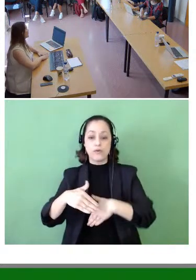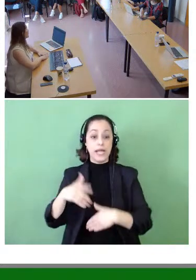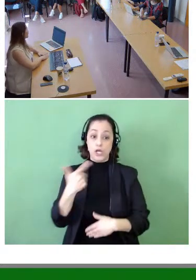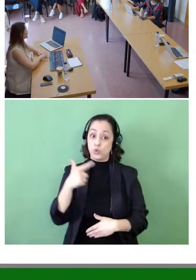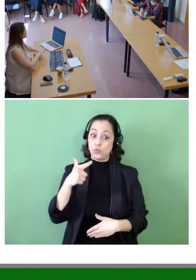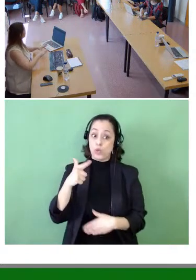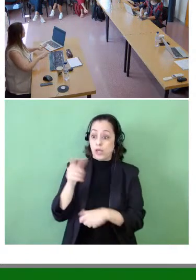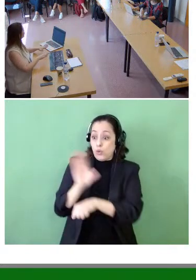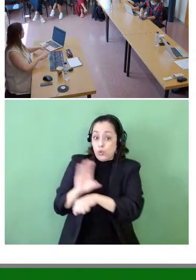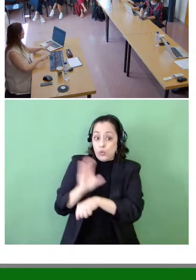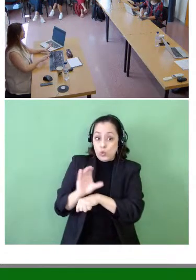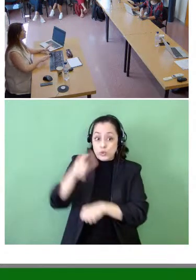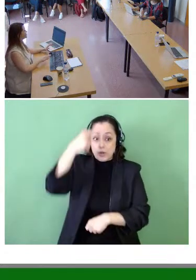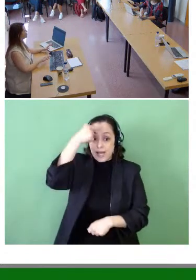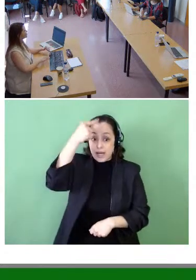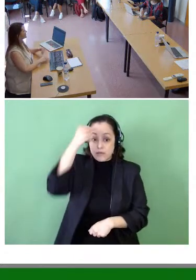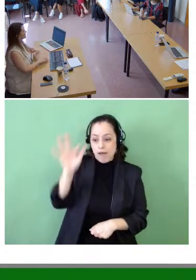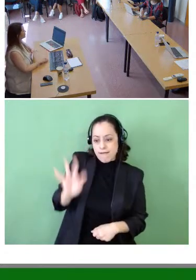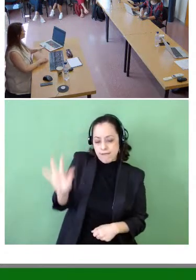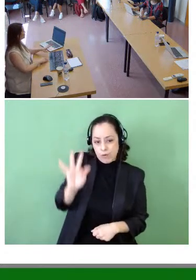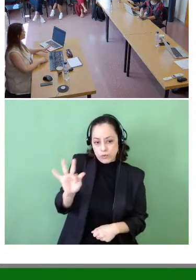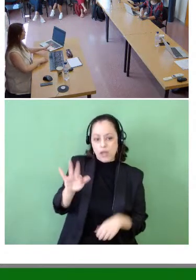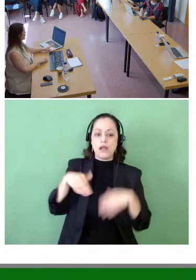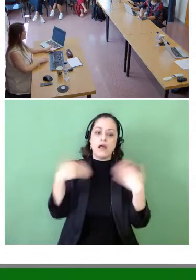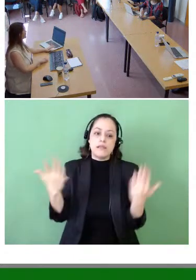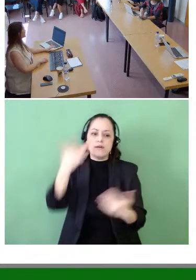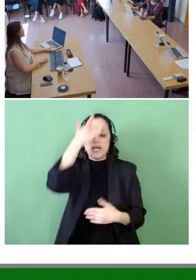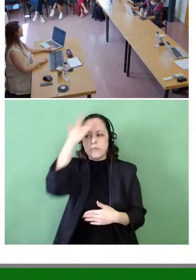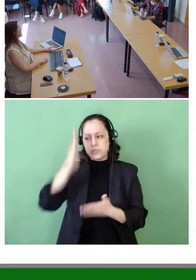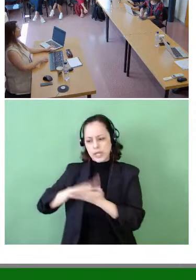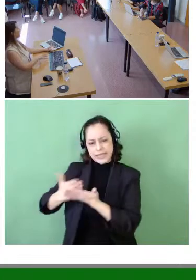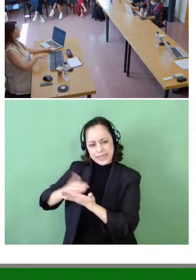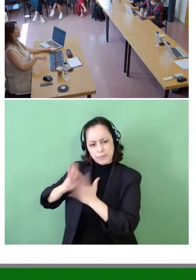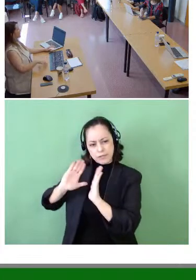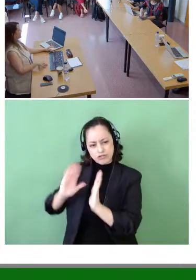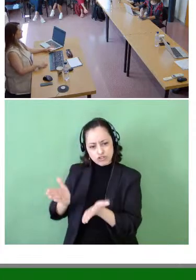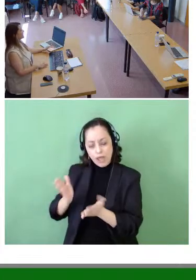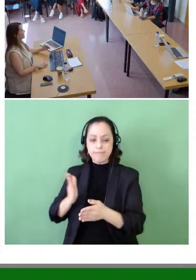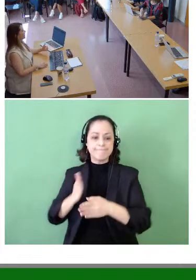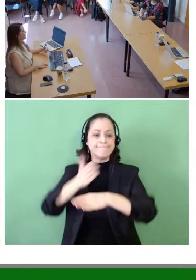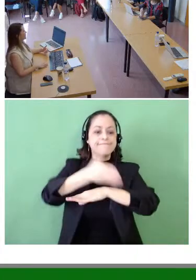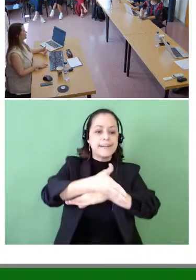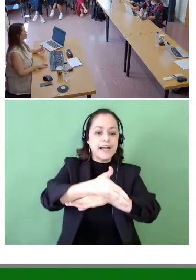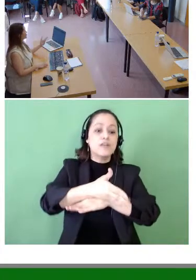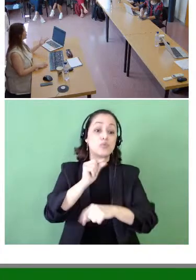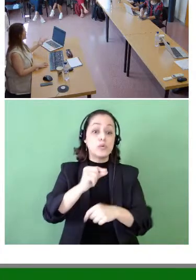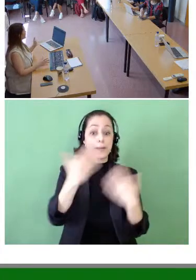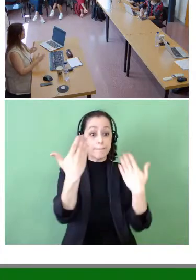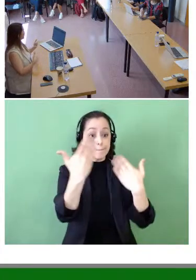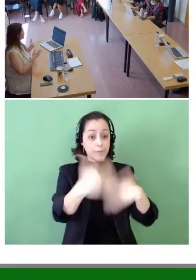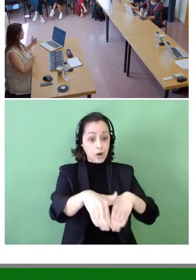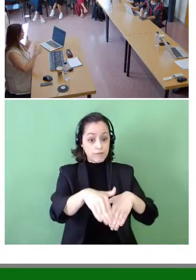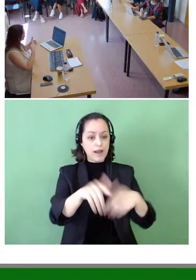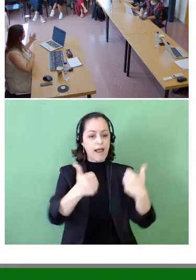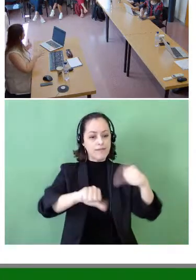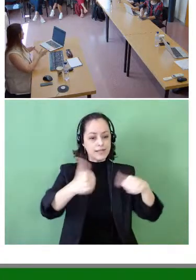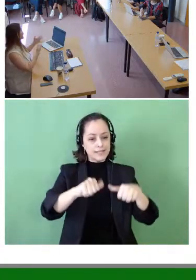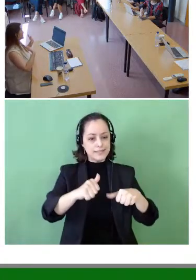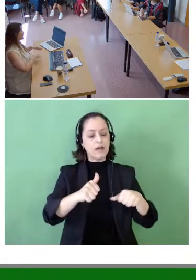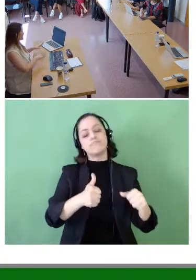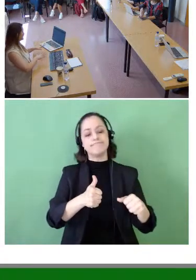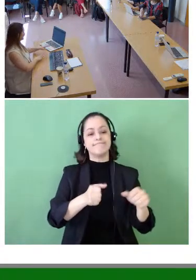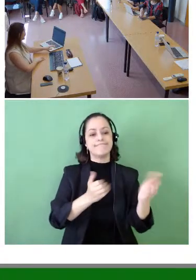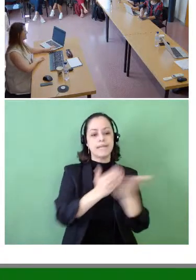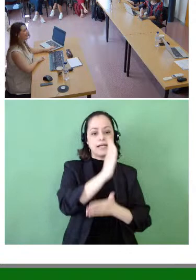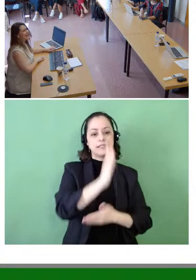esta prueba, no solo una evaluación, no era un curso ni nada, para trabajar. Y muchos que son más antiguos, así